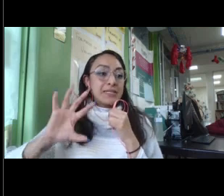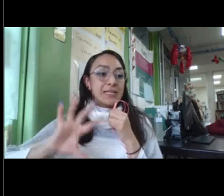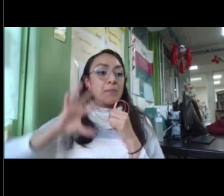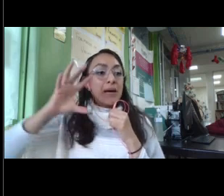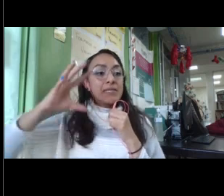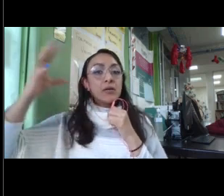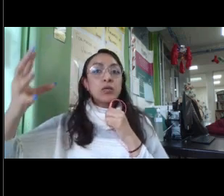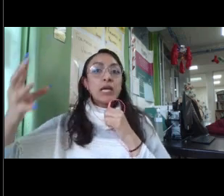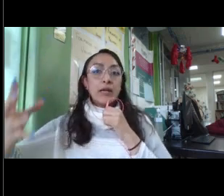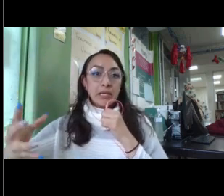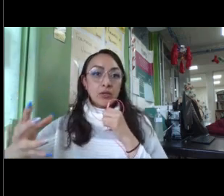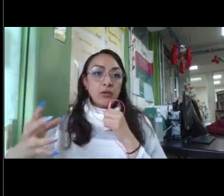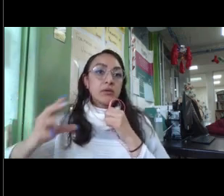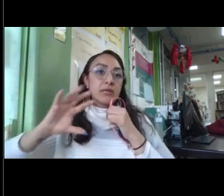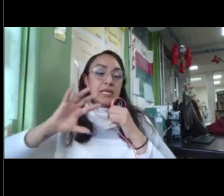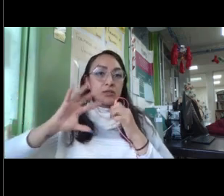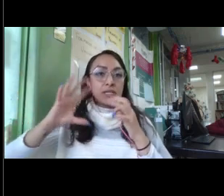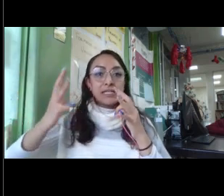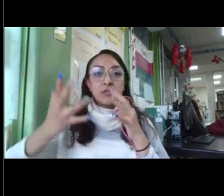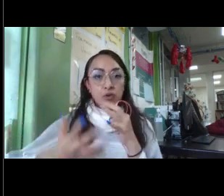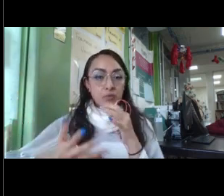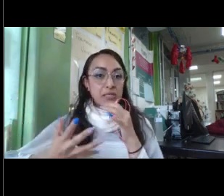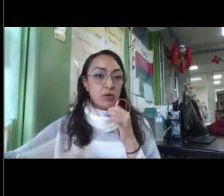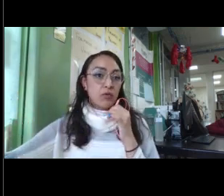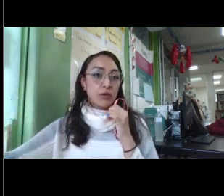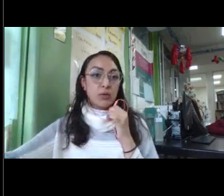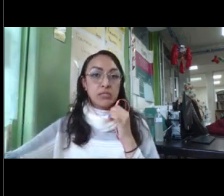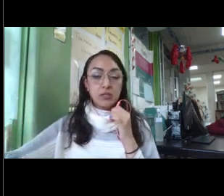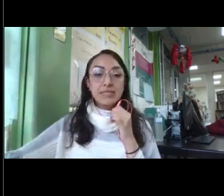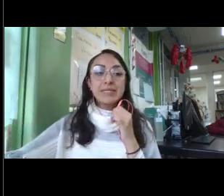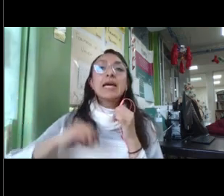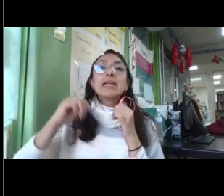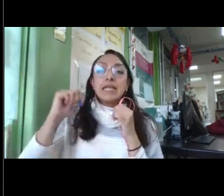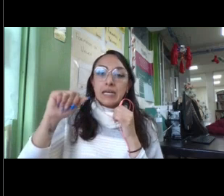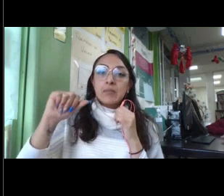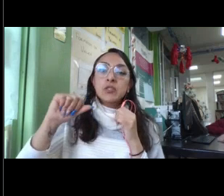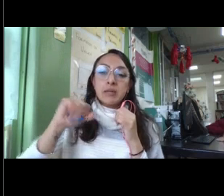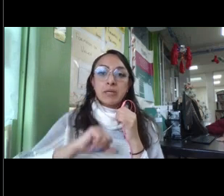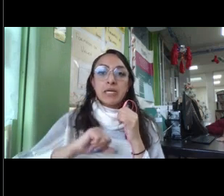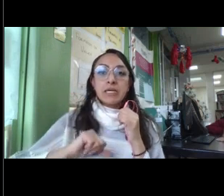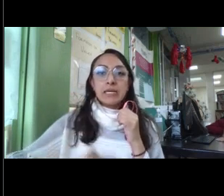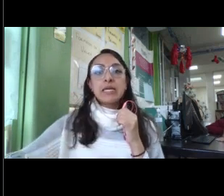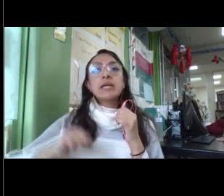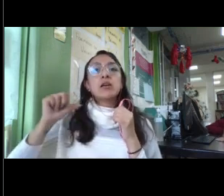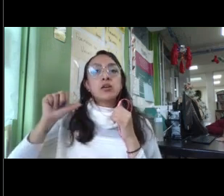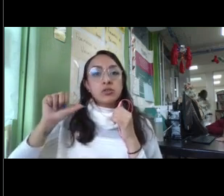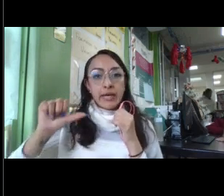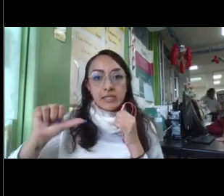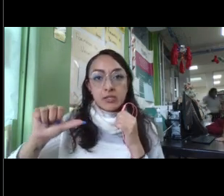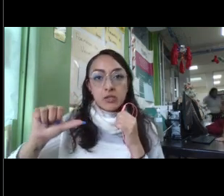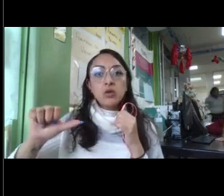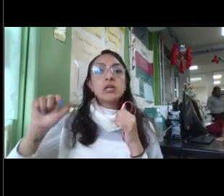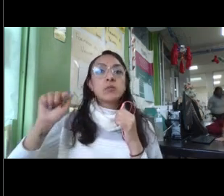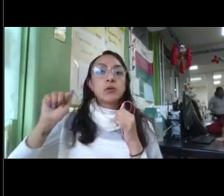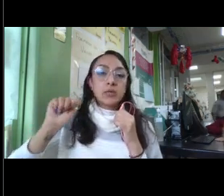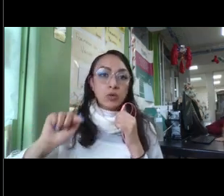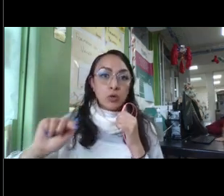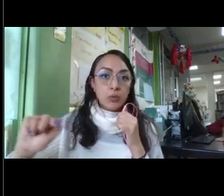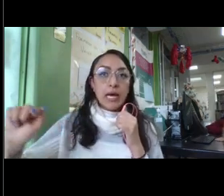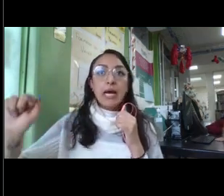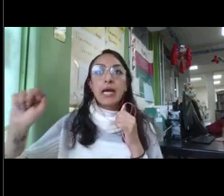de señas tiene más de un elemento, que son estas formas o configuraciones. Tenemos también aquí los gestos,